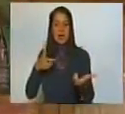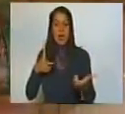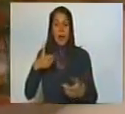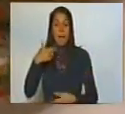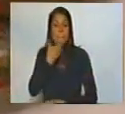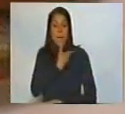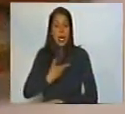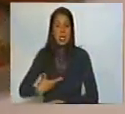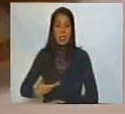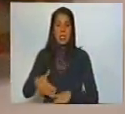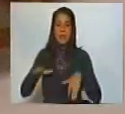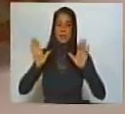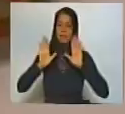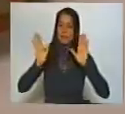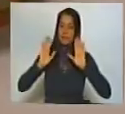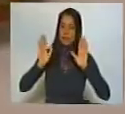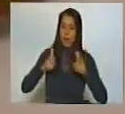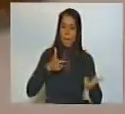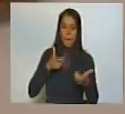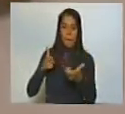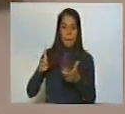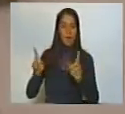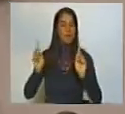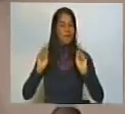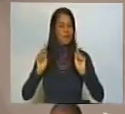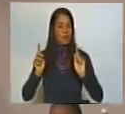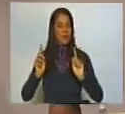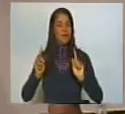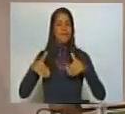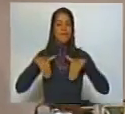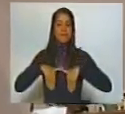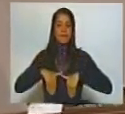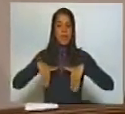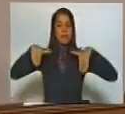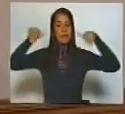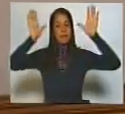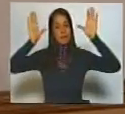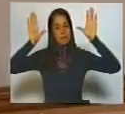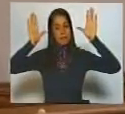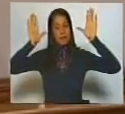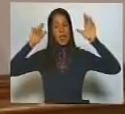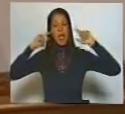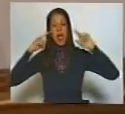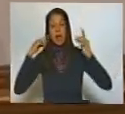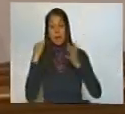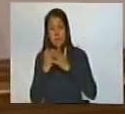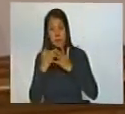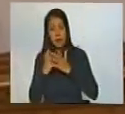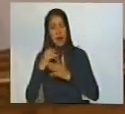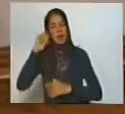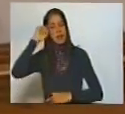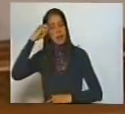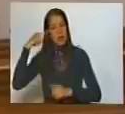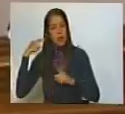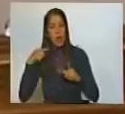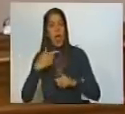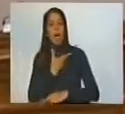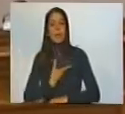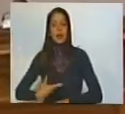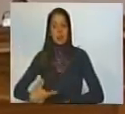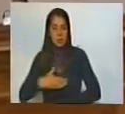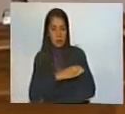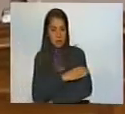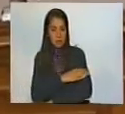de usarlas y se rinda, ¿no? Eso lo digo también porque de alguna manera hay que reconocer ese gesto de ese general,